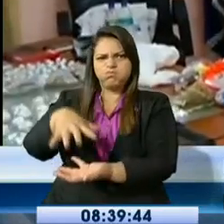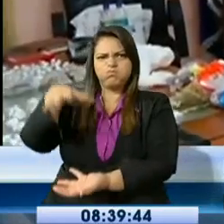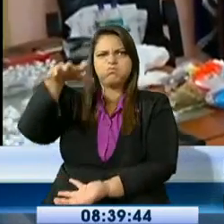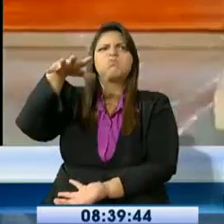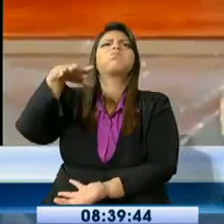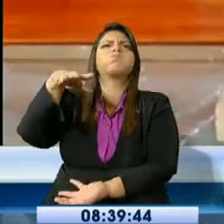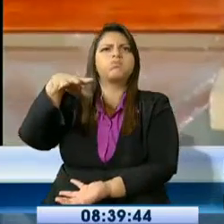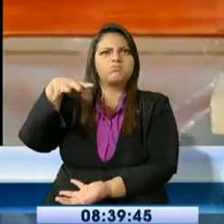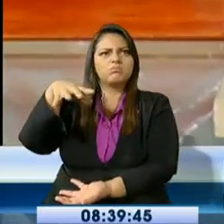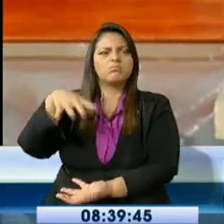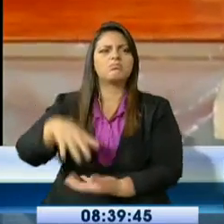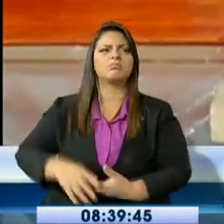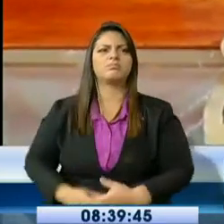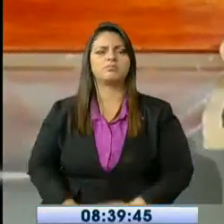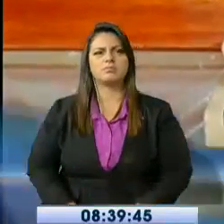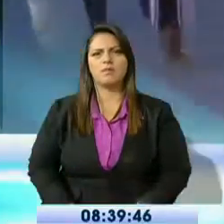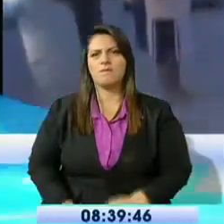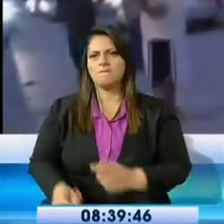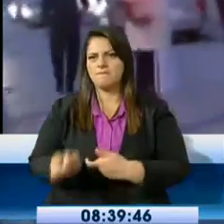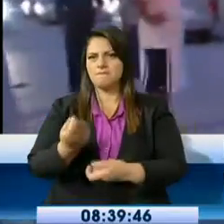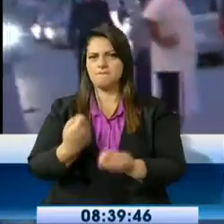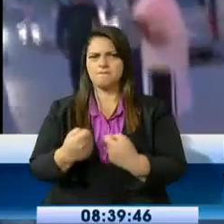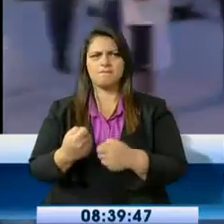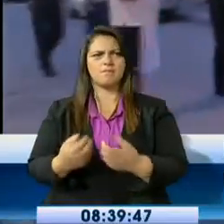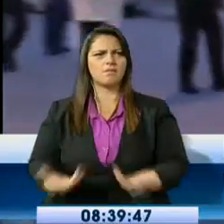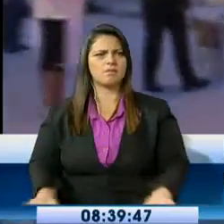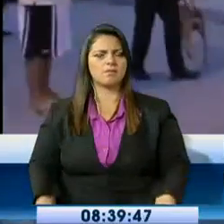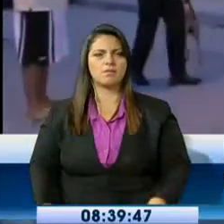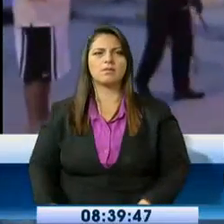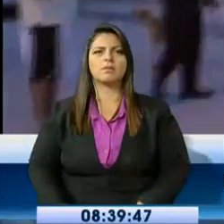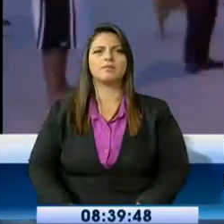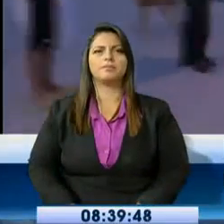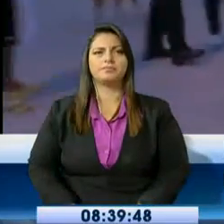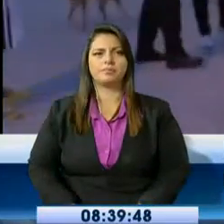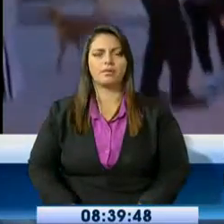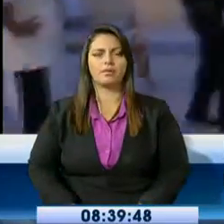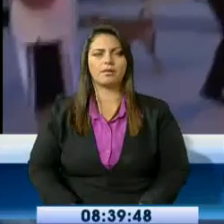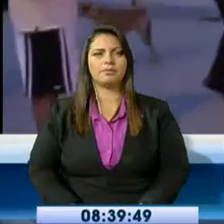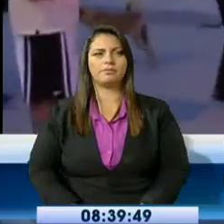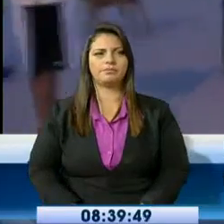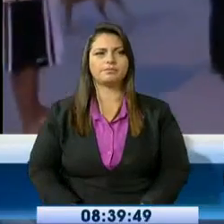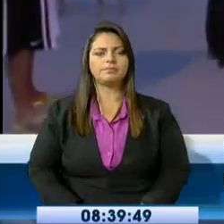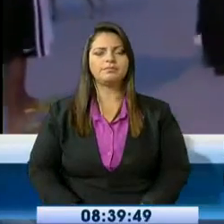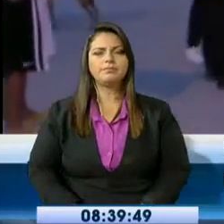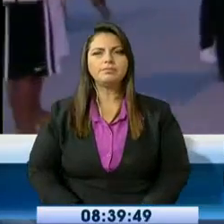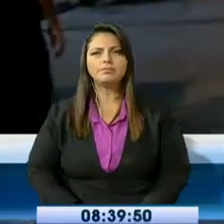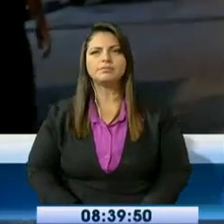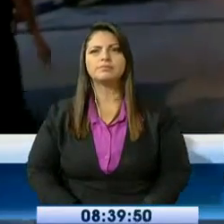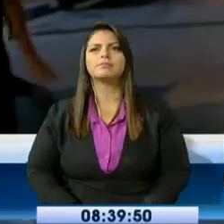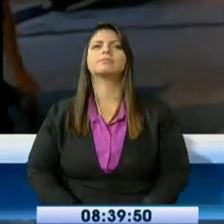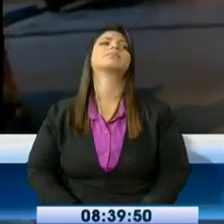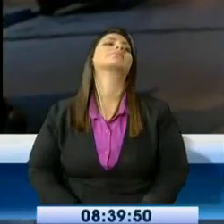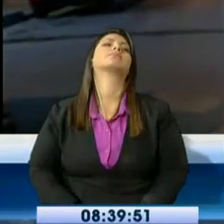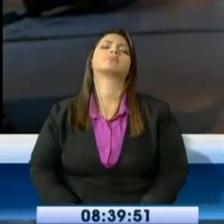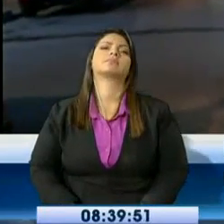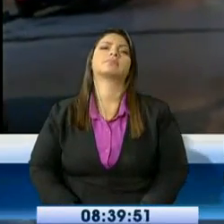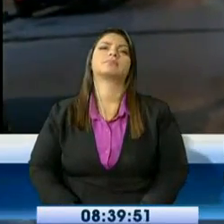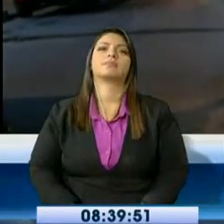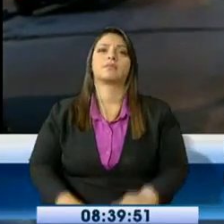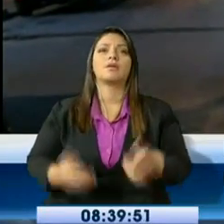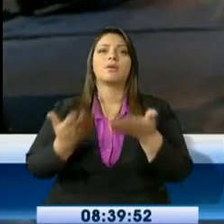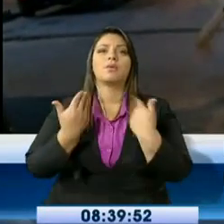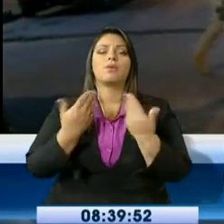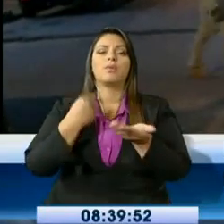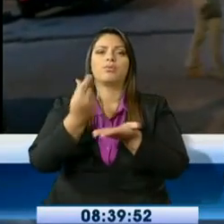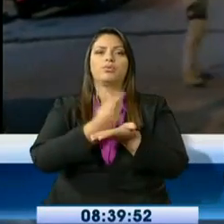escala del tráfico de drogas. El operativo se llevó a cabo alrededor de las 4 de la mañana en la cooperativa Mariuxi